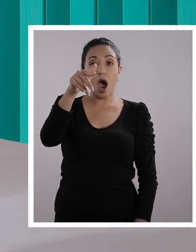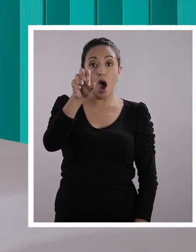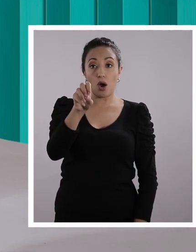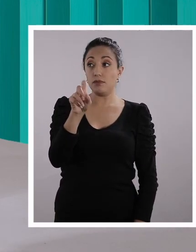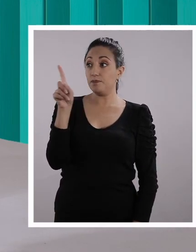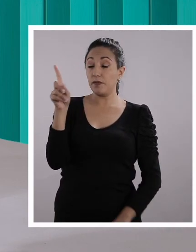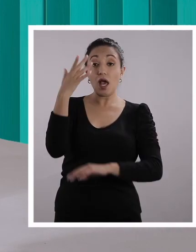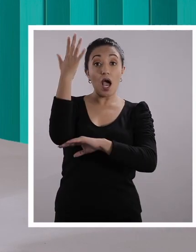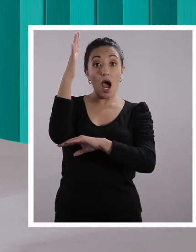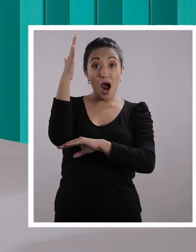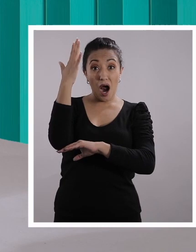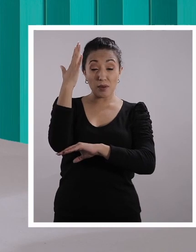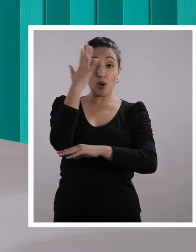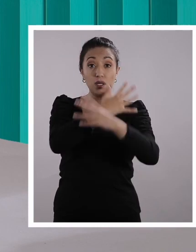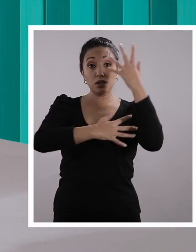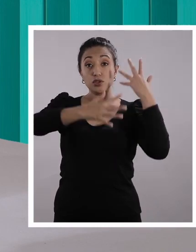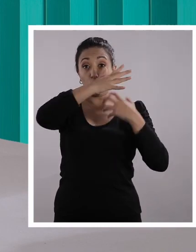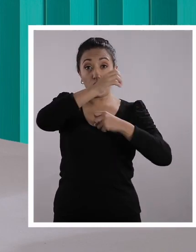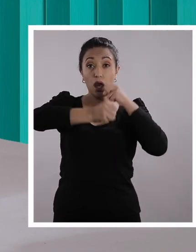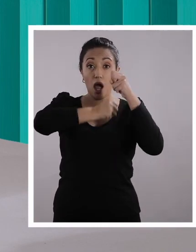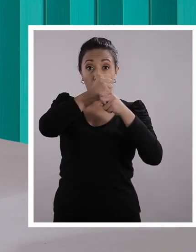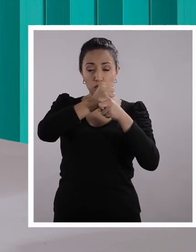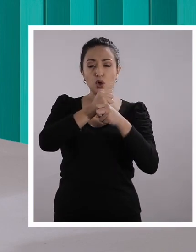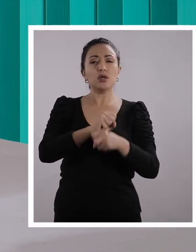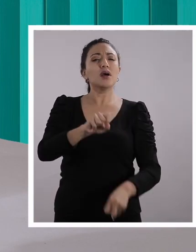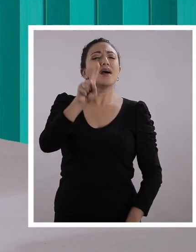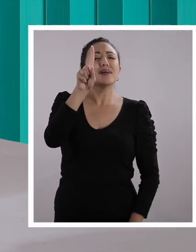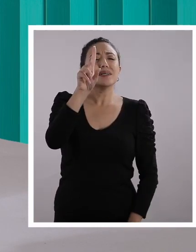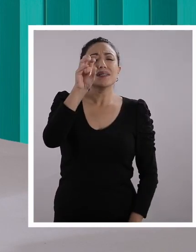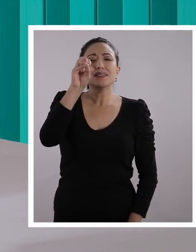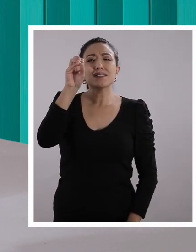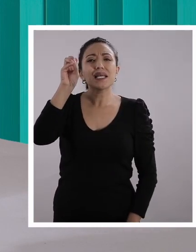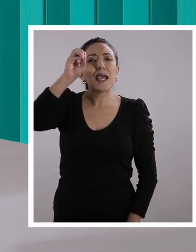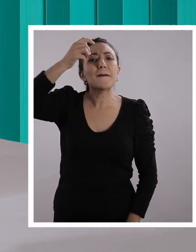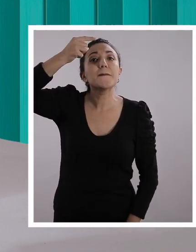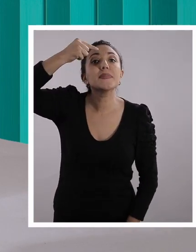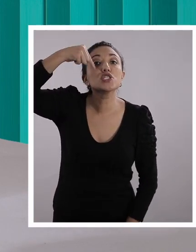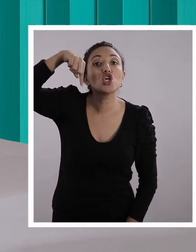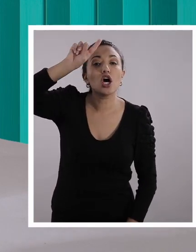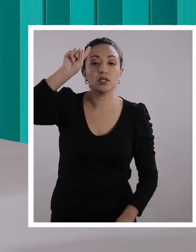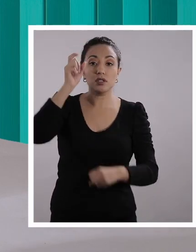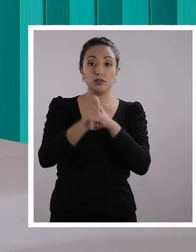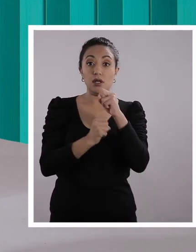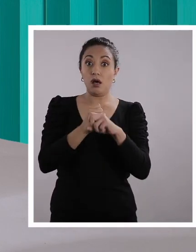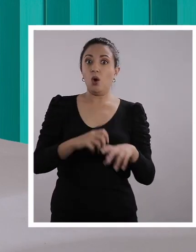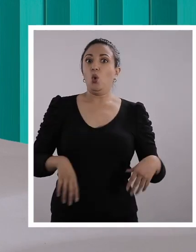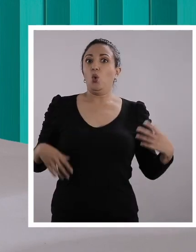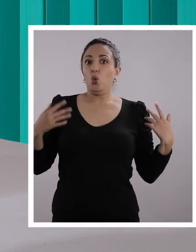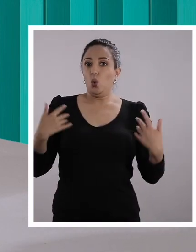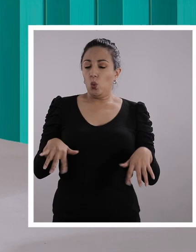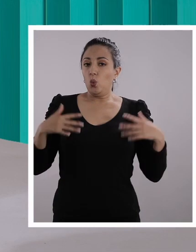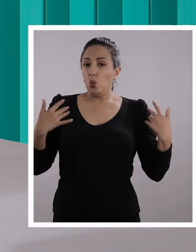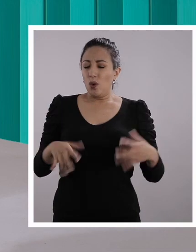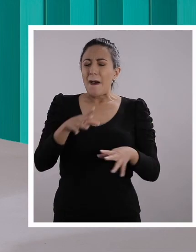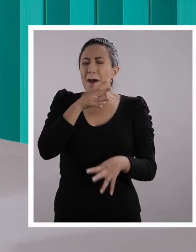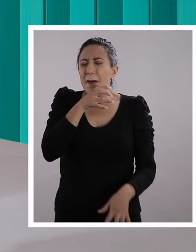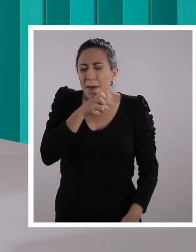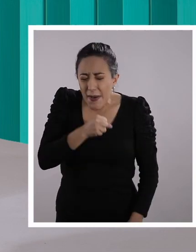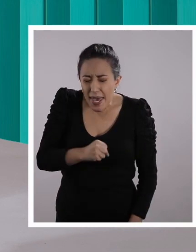lo conocen sus árboles tienen una edad aproximada de 100 millones de años